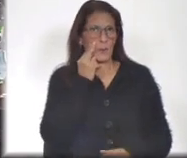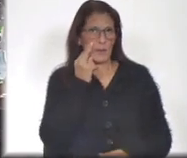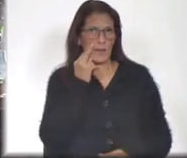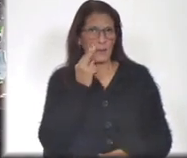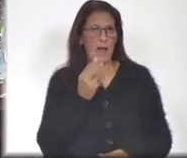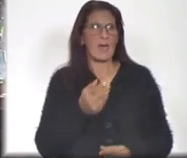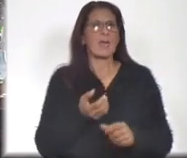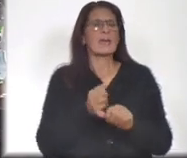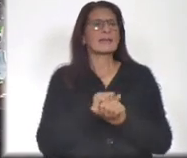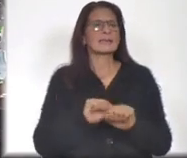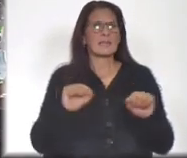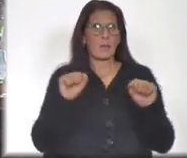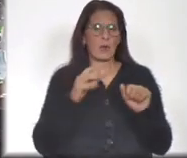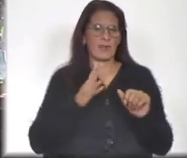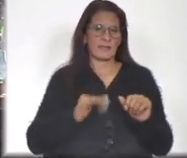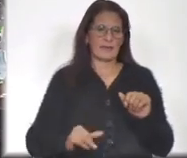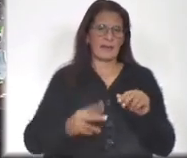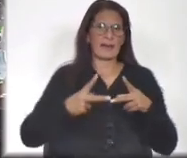que se puede estar limitando